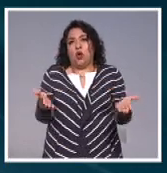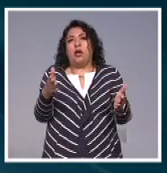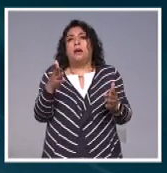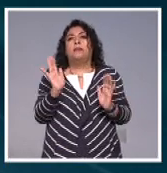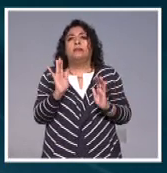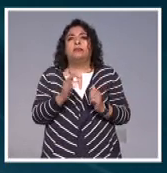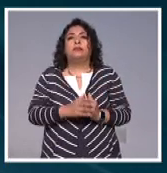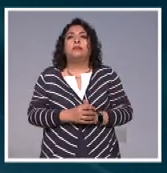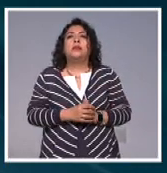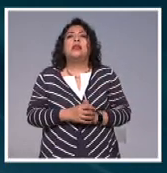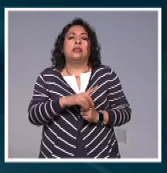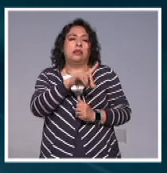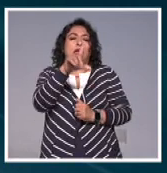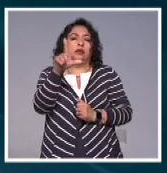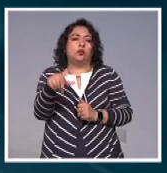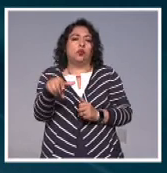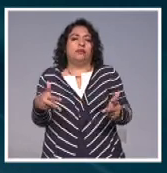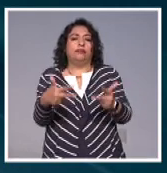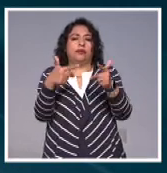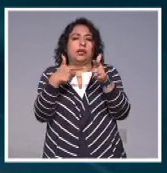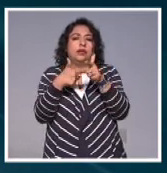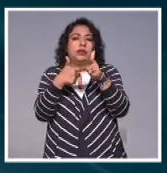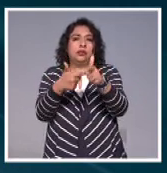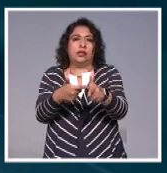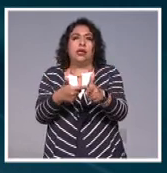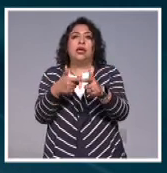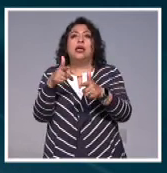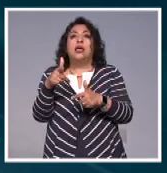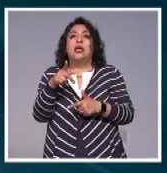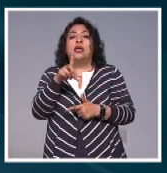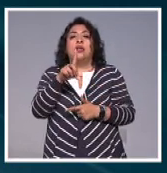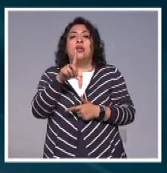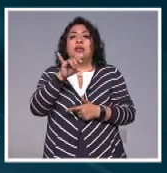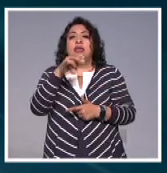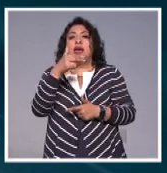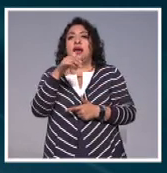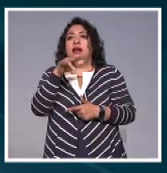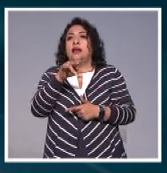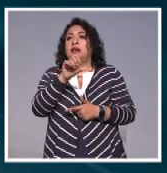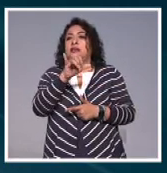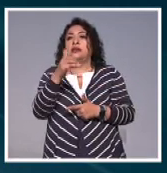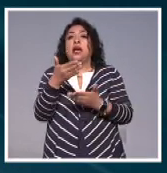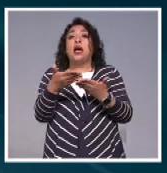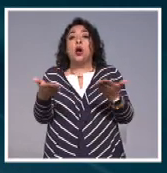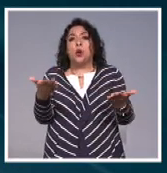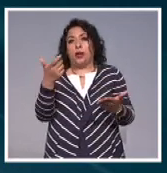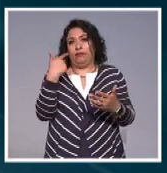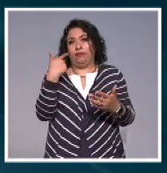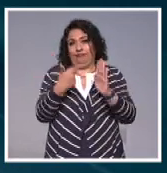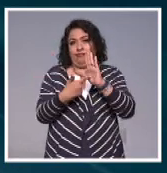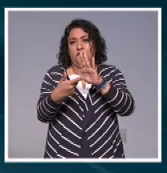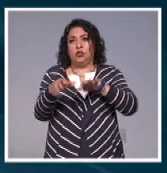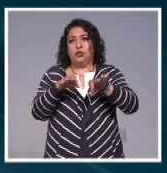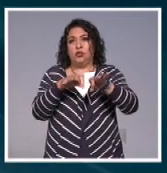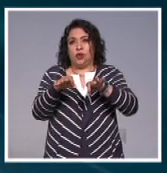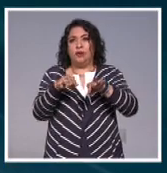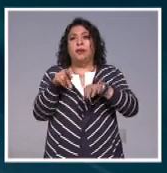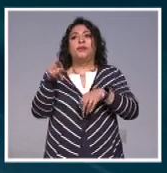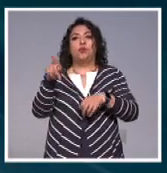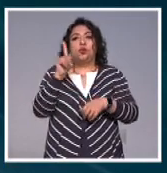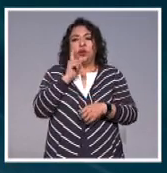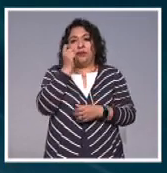unos minutos más adelante con este grato coloquio con Diana Circe, que está en París, pero hay que conocer su trabajo. Ella es, como